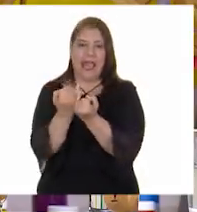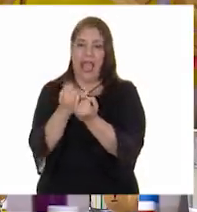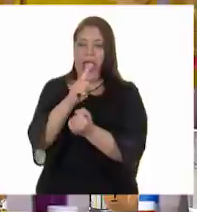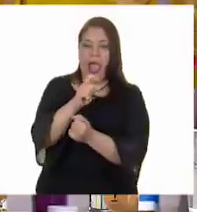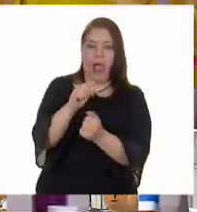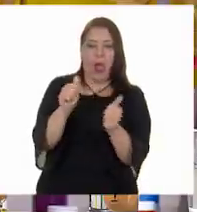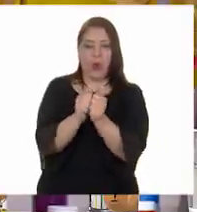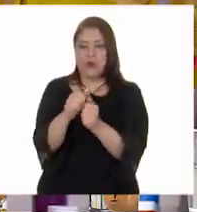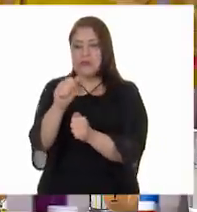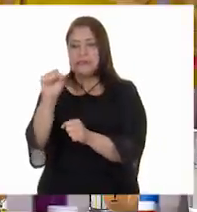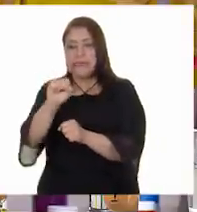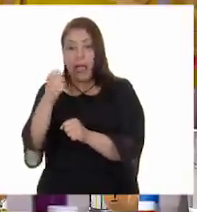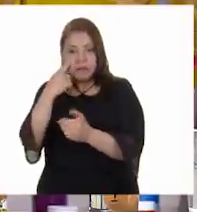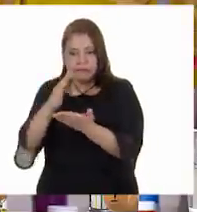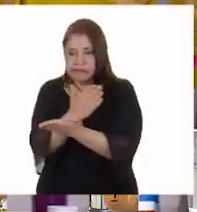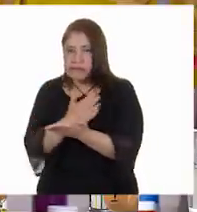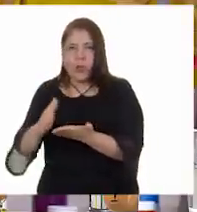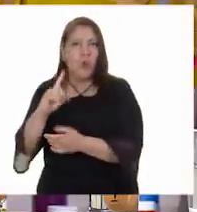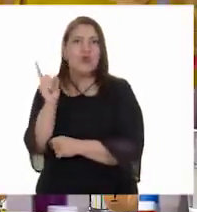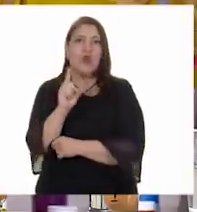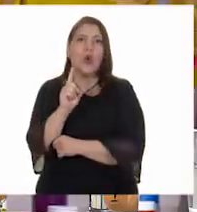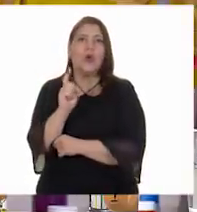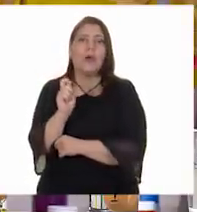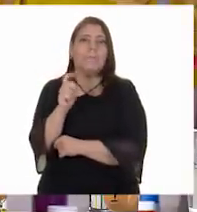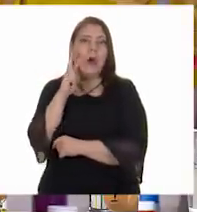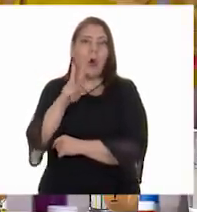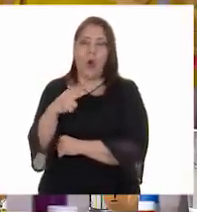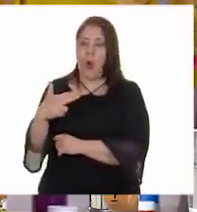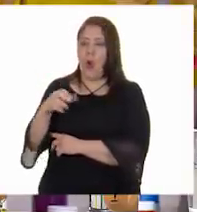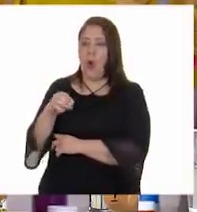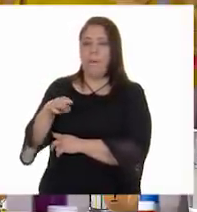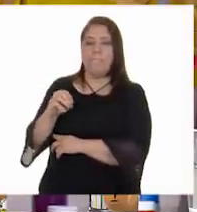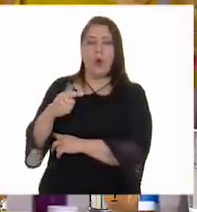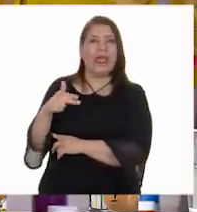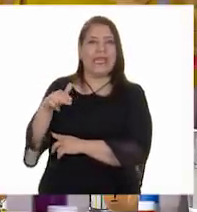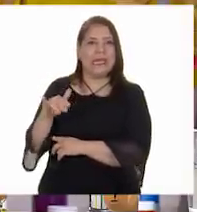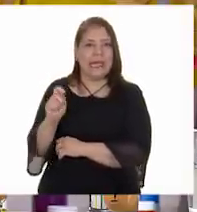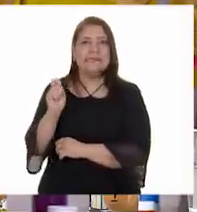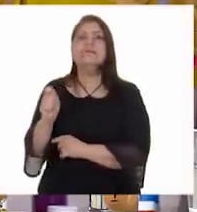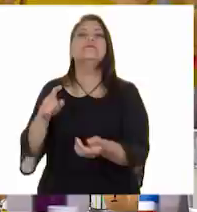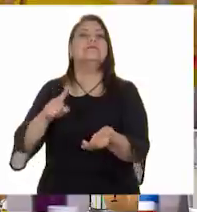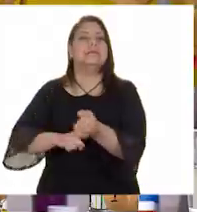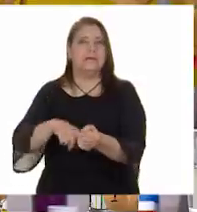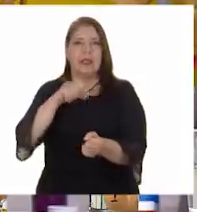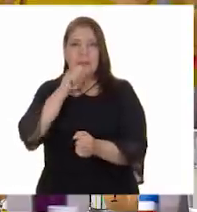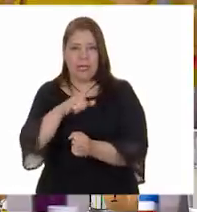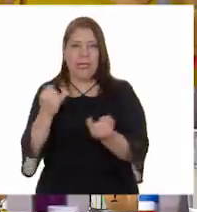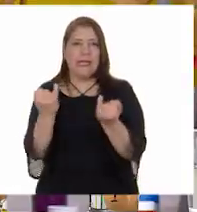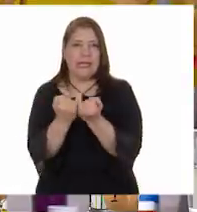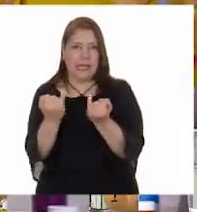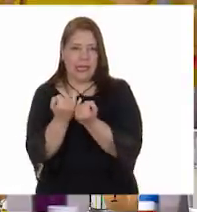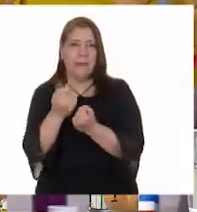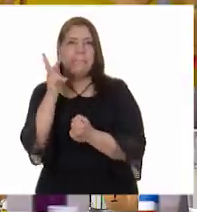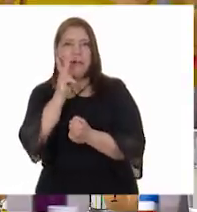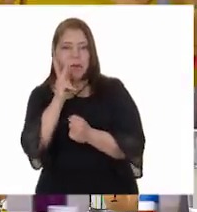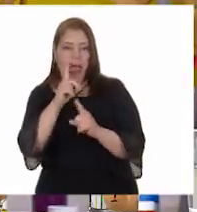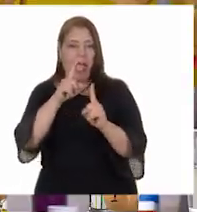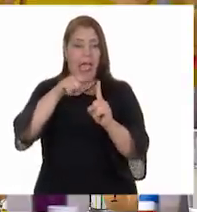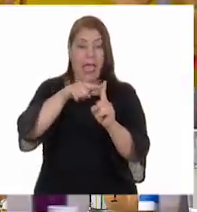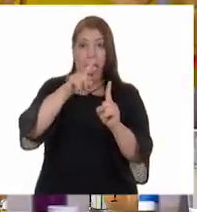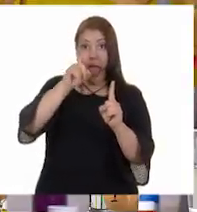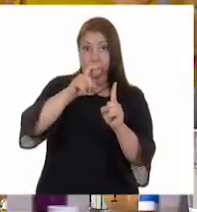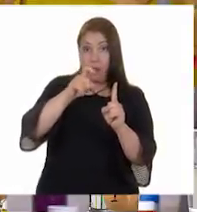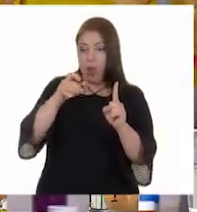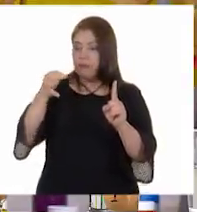homogénea. Homogénea. Entonces también vamos a ver esta mezcla de las proporciones del soluto, en este caso va a ser el agua en la acuarela.